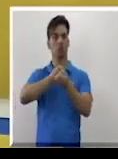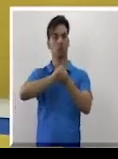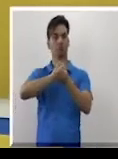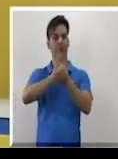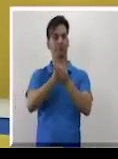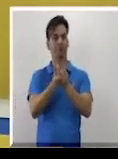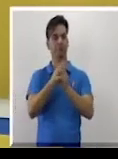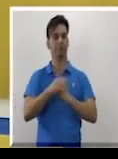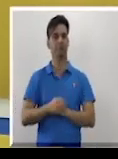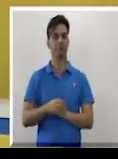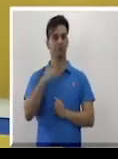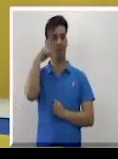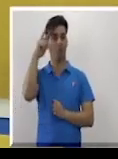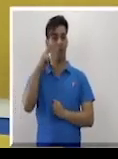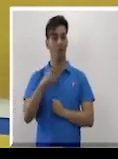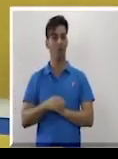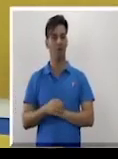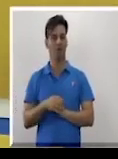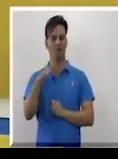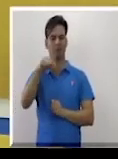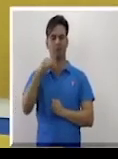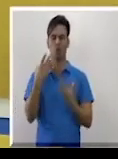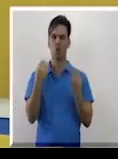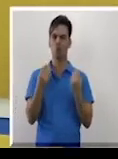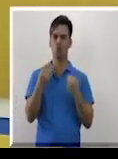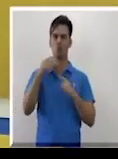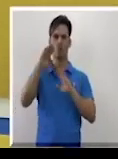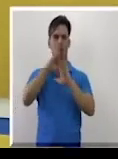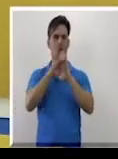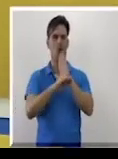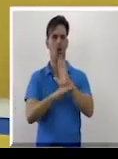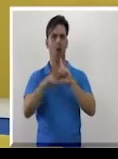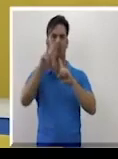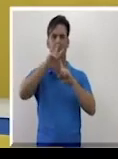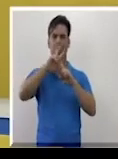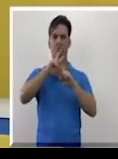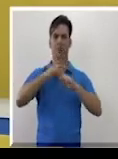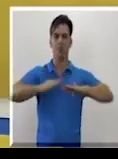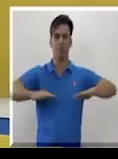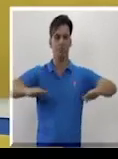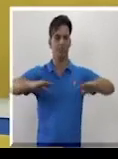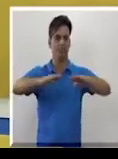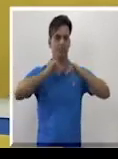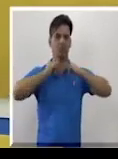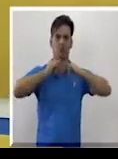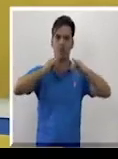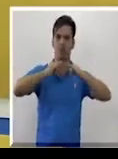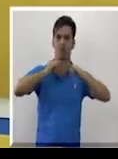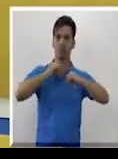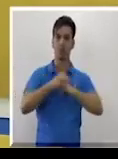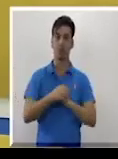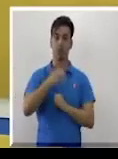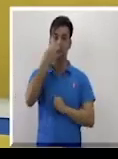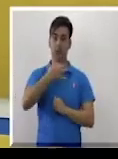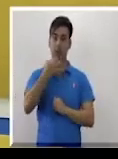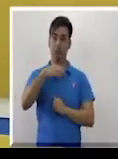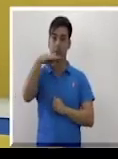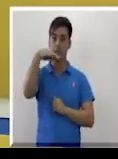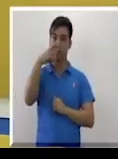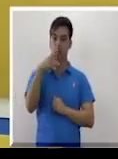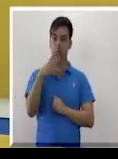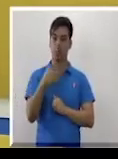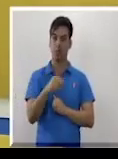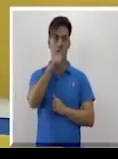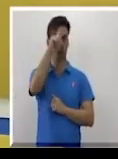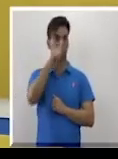mesas redondas, en los programas informativos. Has visto que siempre los matemáticos están haciendo una estimación y